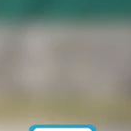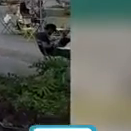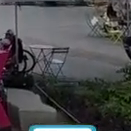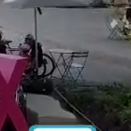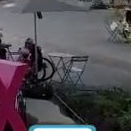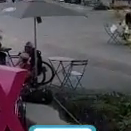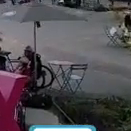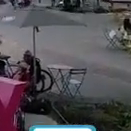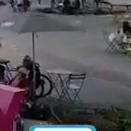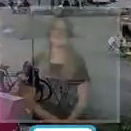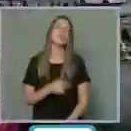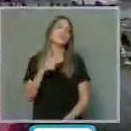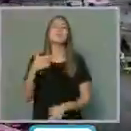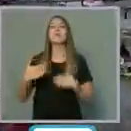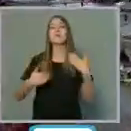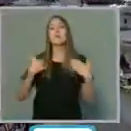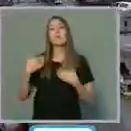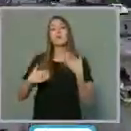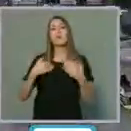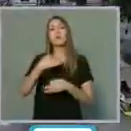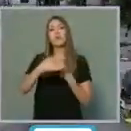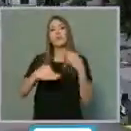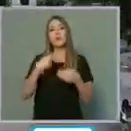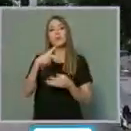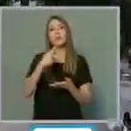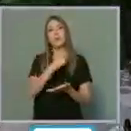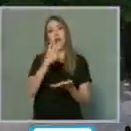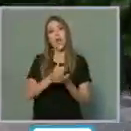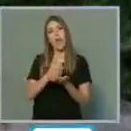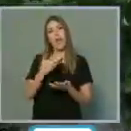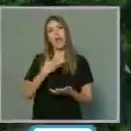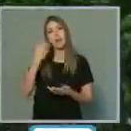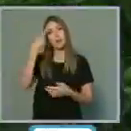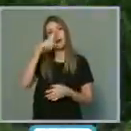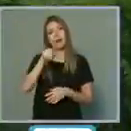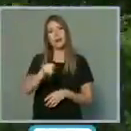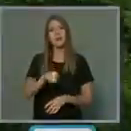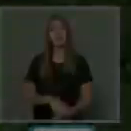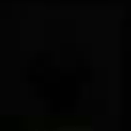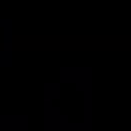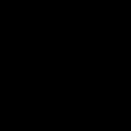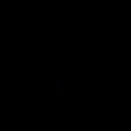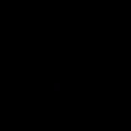Disfruta de todo lo que tu ciudad tiene para ti.